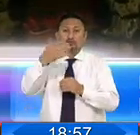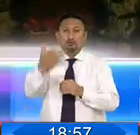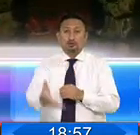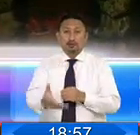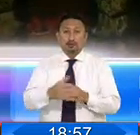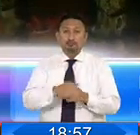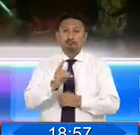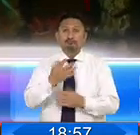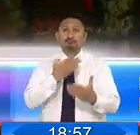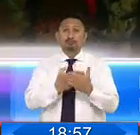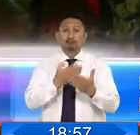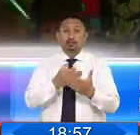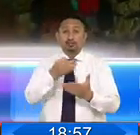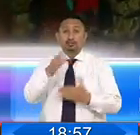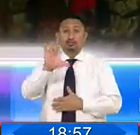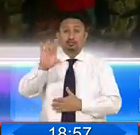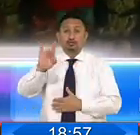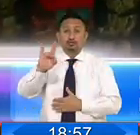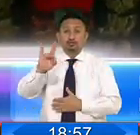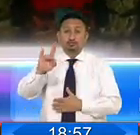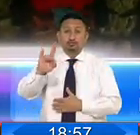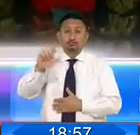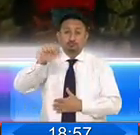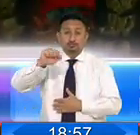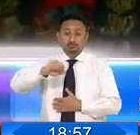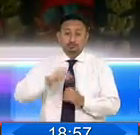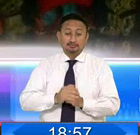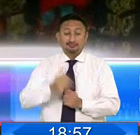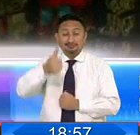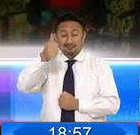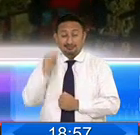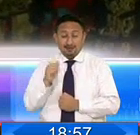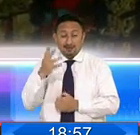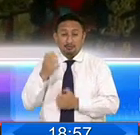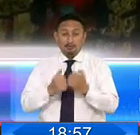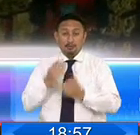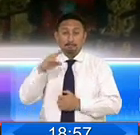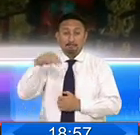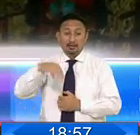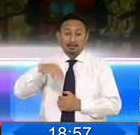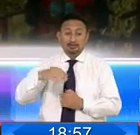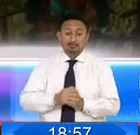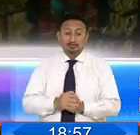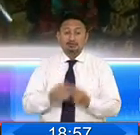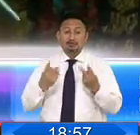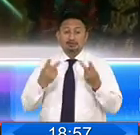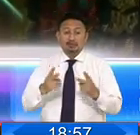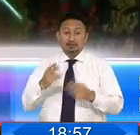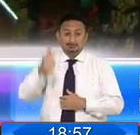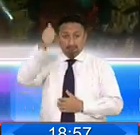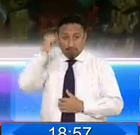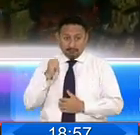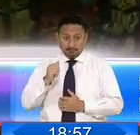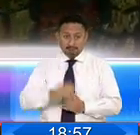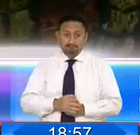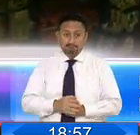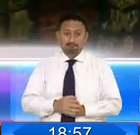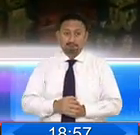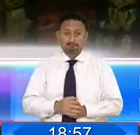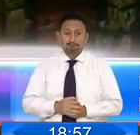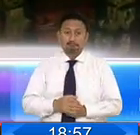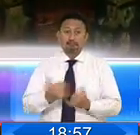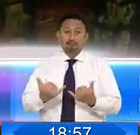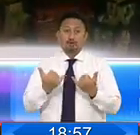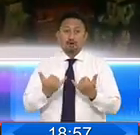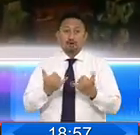la cárcel regional número 8, donde se registraron los incidentes el martes y también la noche de ayer. Hoy hubo un